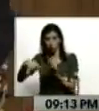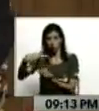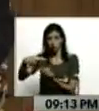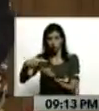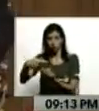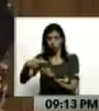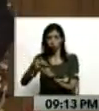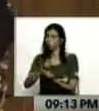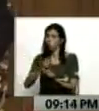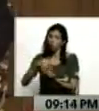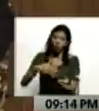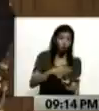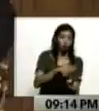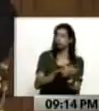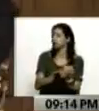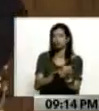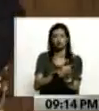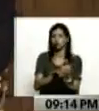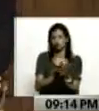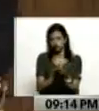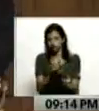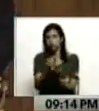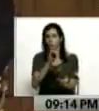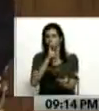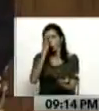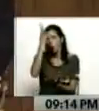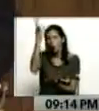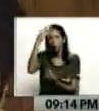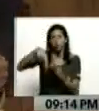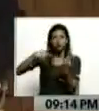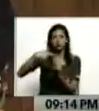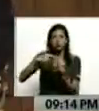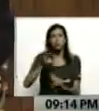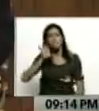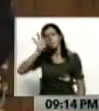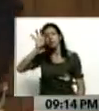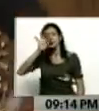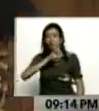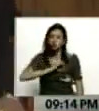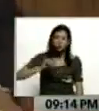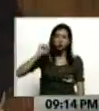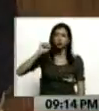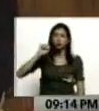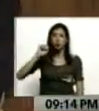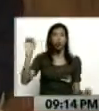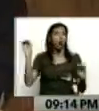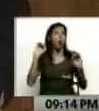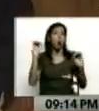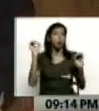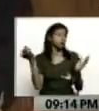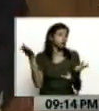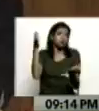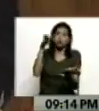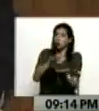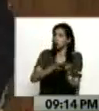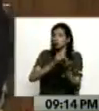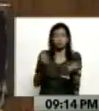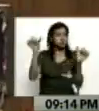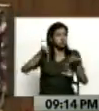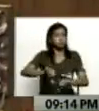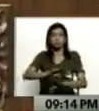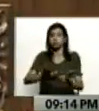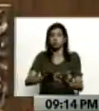la Revolución y no por otro compatriotas patria socialismo